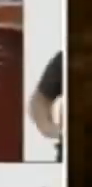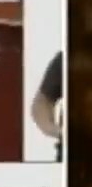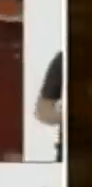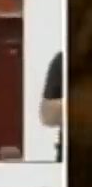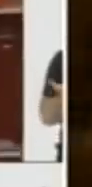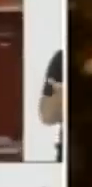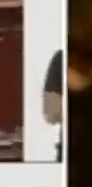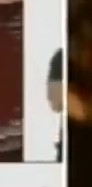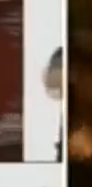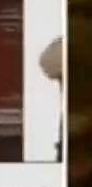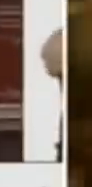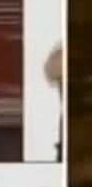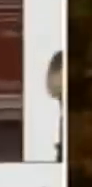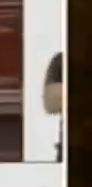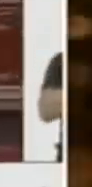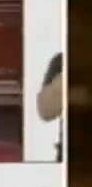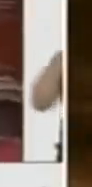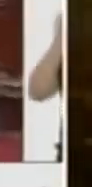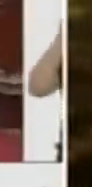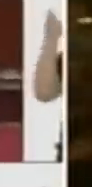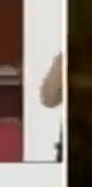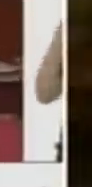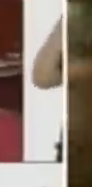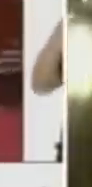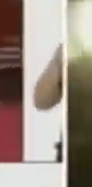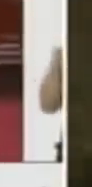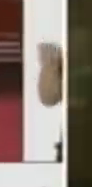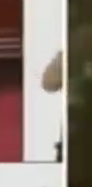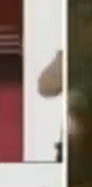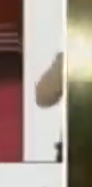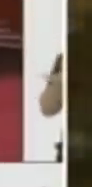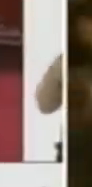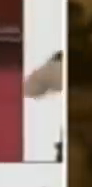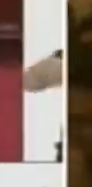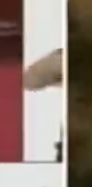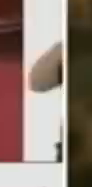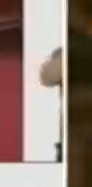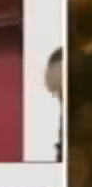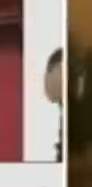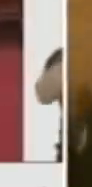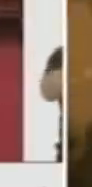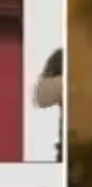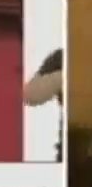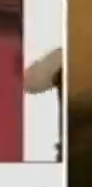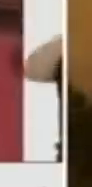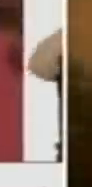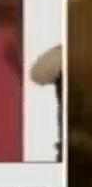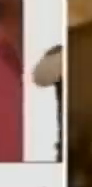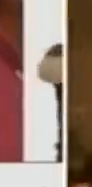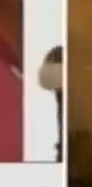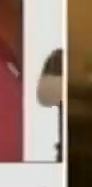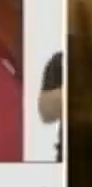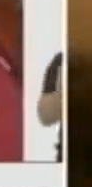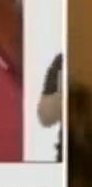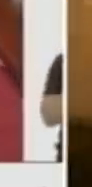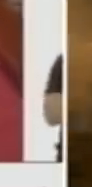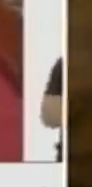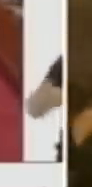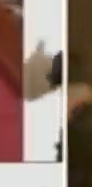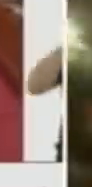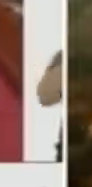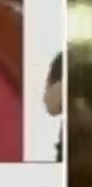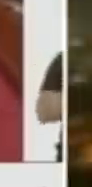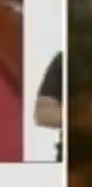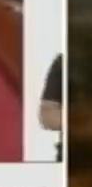que nombra a la vicepresidenta como presidenta de l pero recordemos que olaechea acordó esa